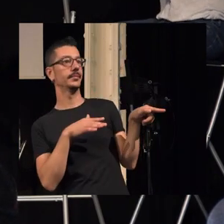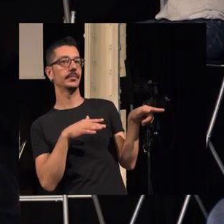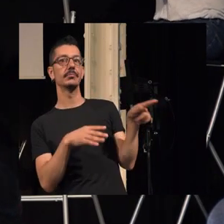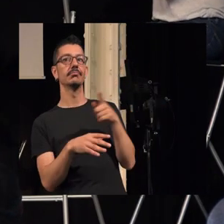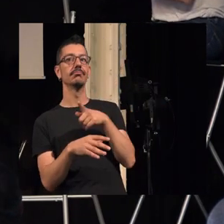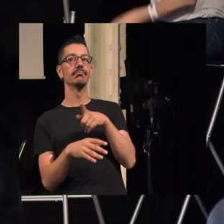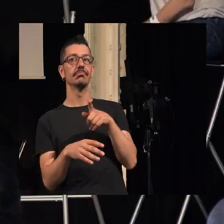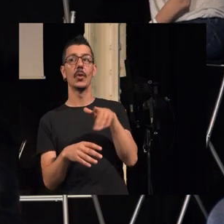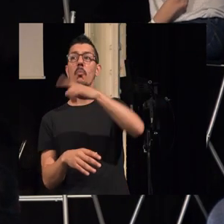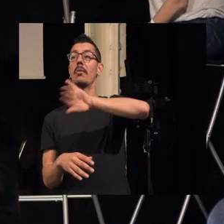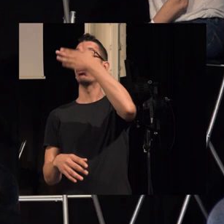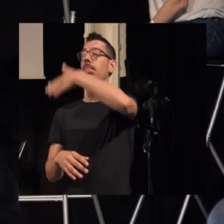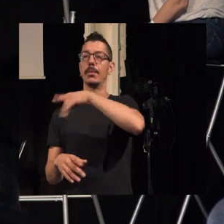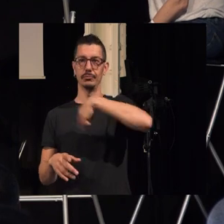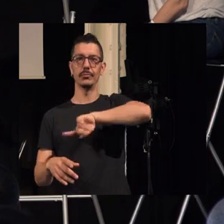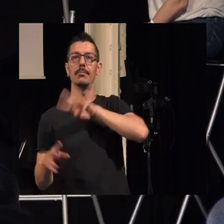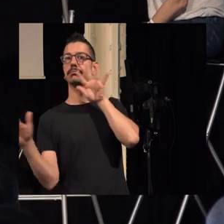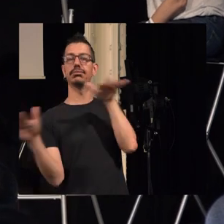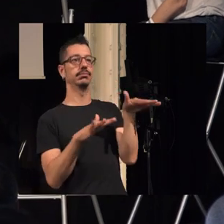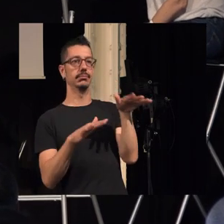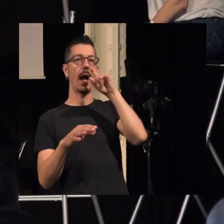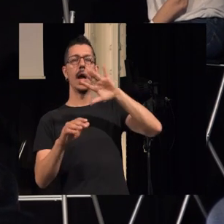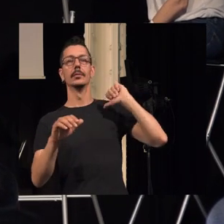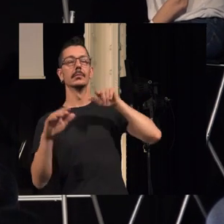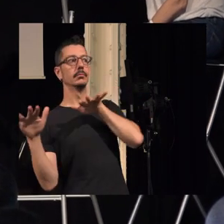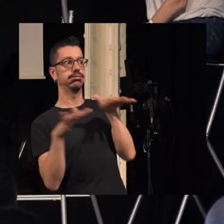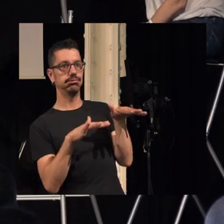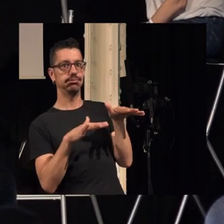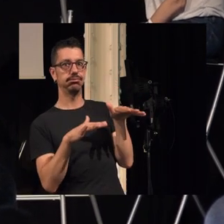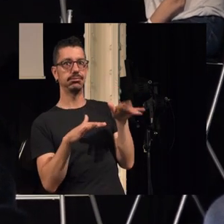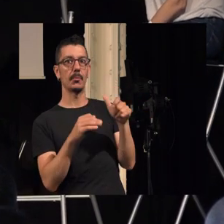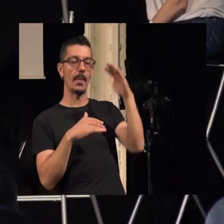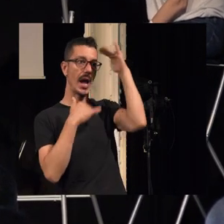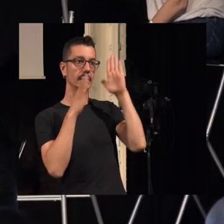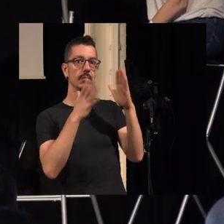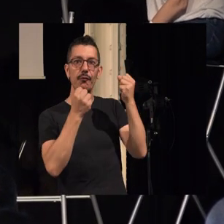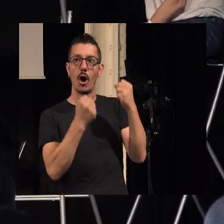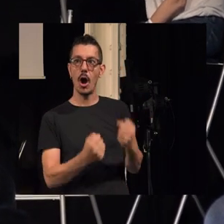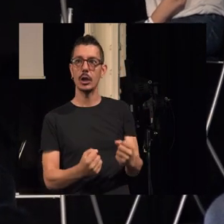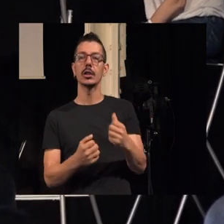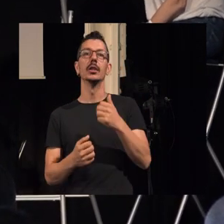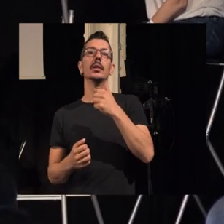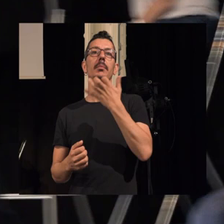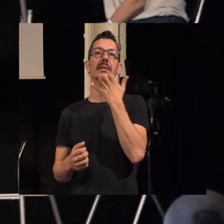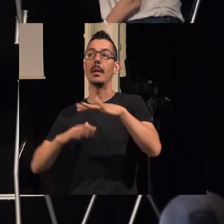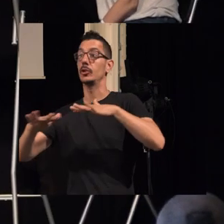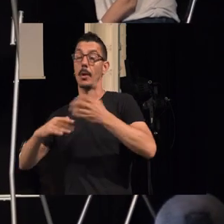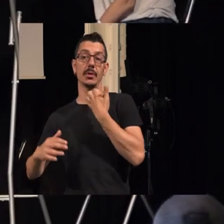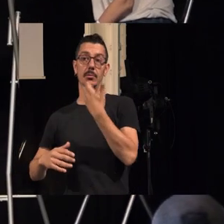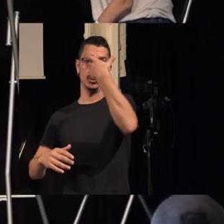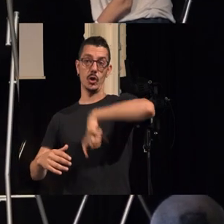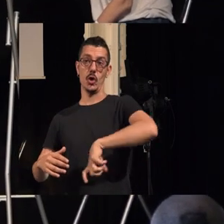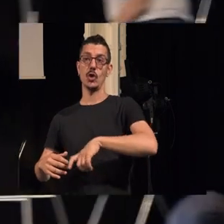miramos mucho al Estado español desde hace mucho, y que os estamos mirando con mucha atención, activistas como yo misma,